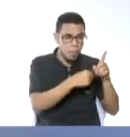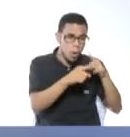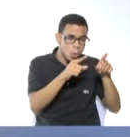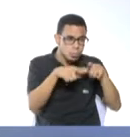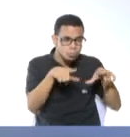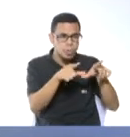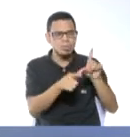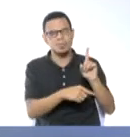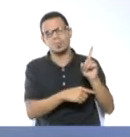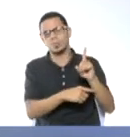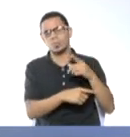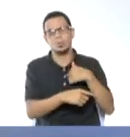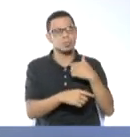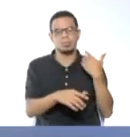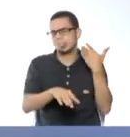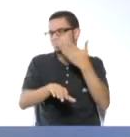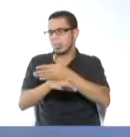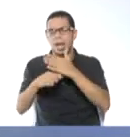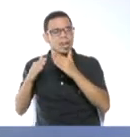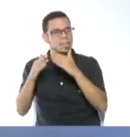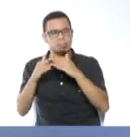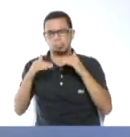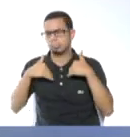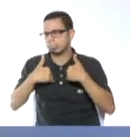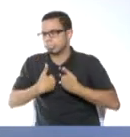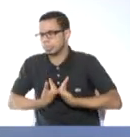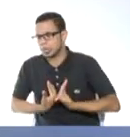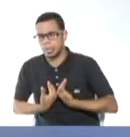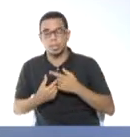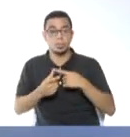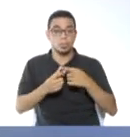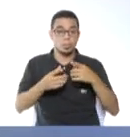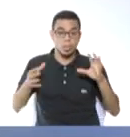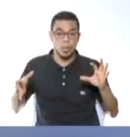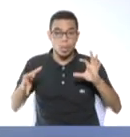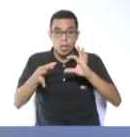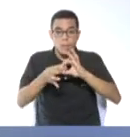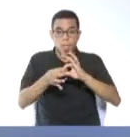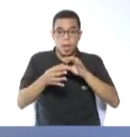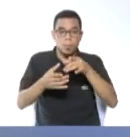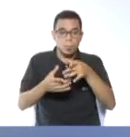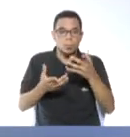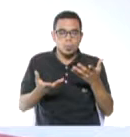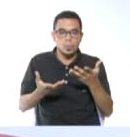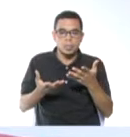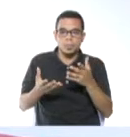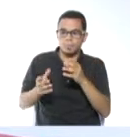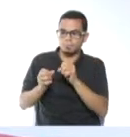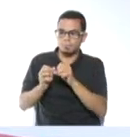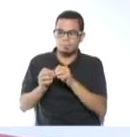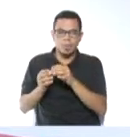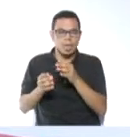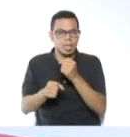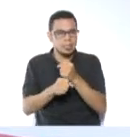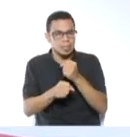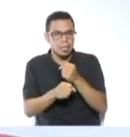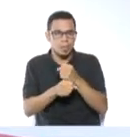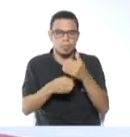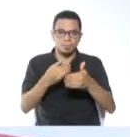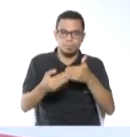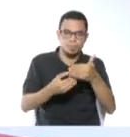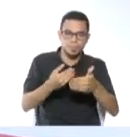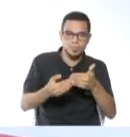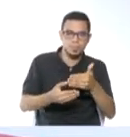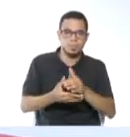que es desde un punto de vista humanista, muy entrelazado con la naturaleza. Háblanos un poquito acerca de eso, mi profe Eddie, de cómo